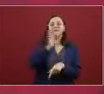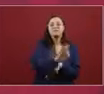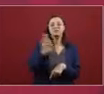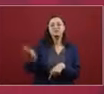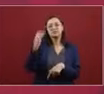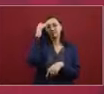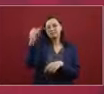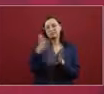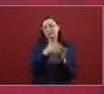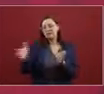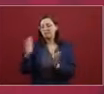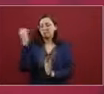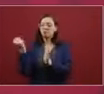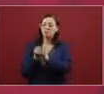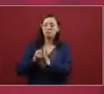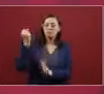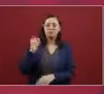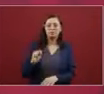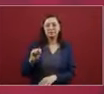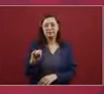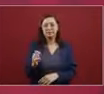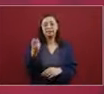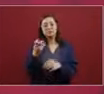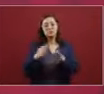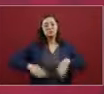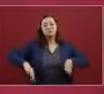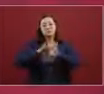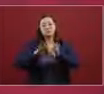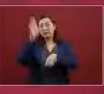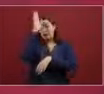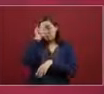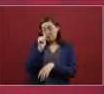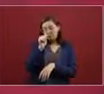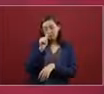Lo más importante es que se llegue a un acuerdo. Entonces, en tanto